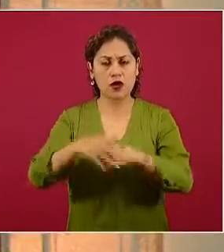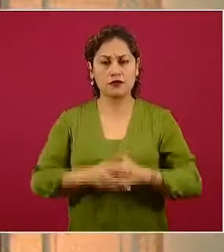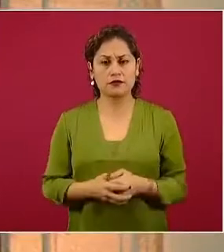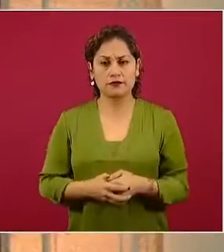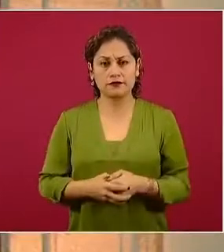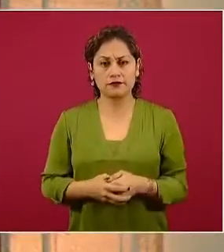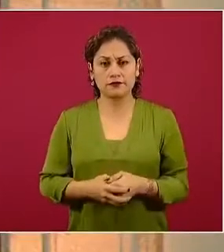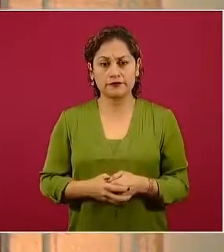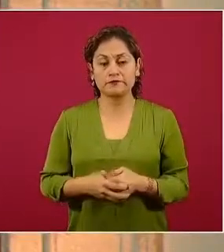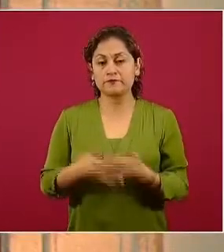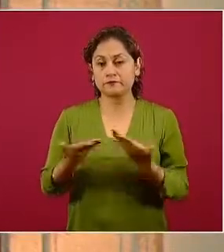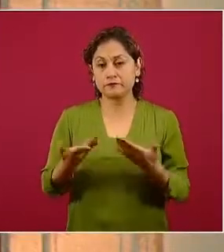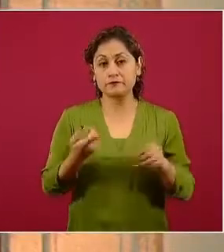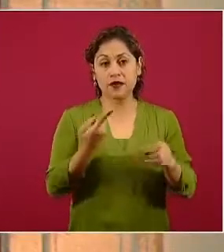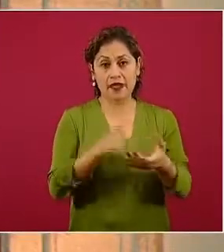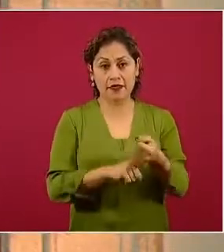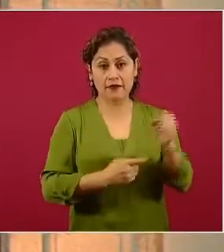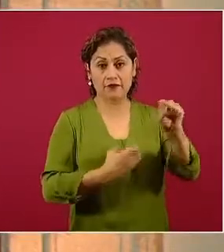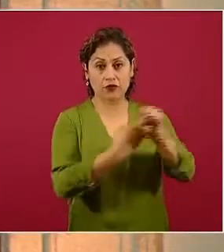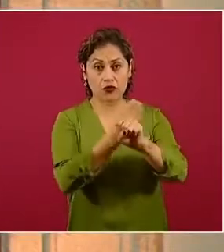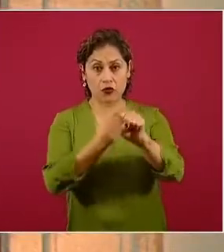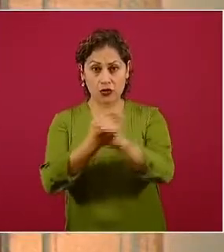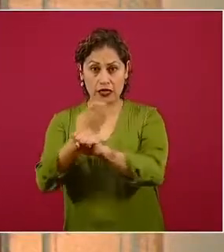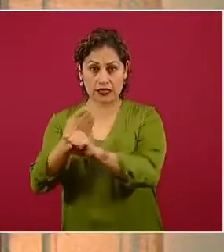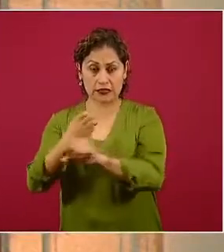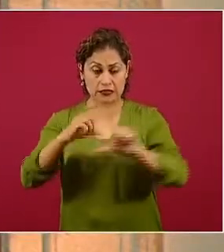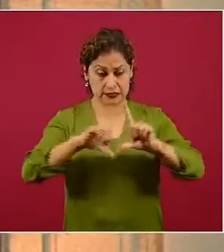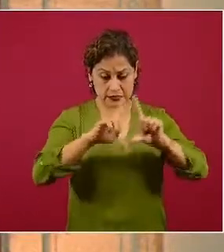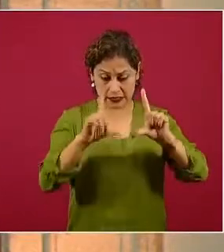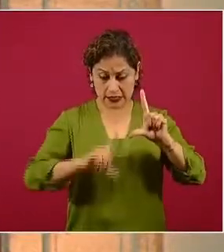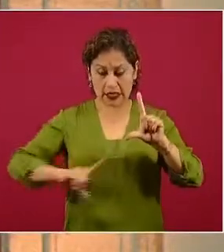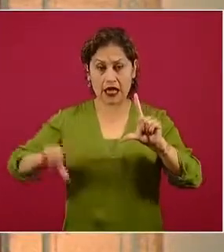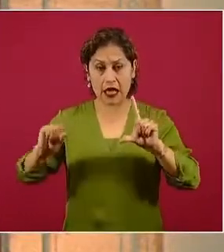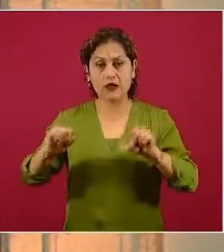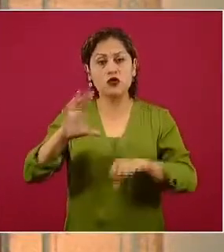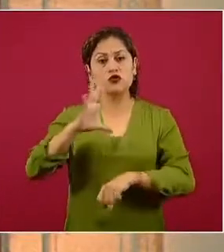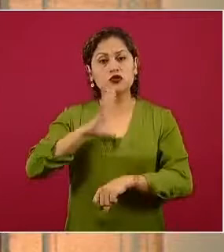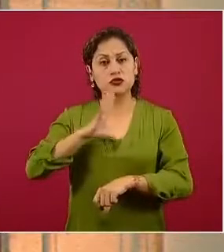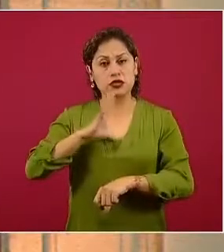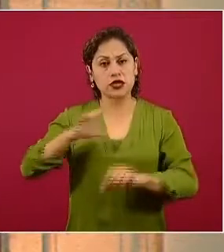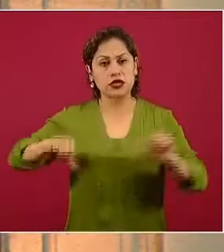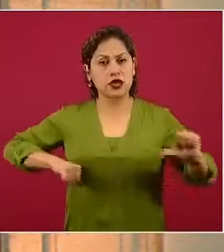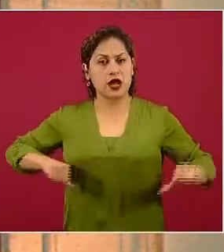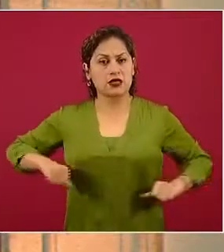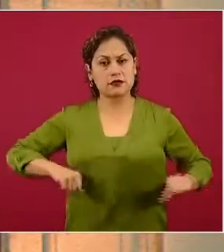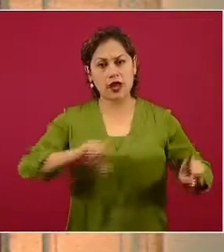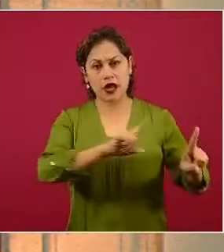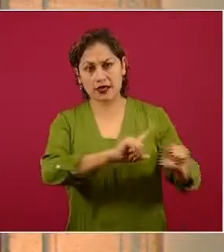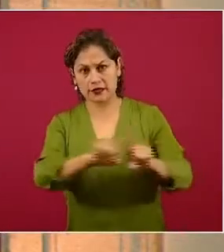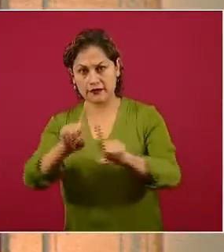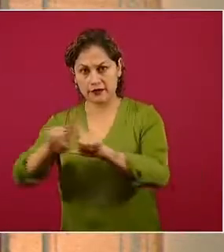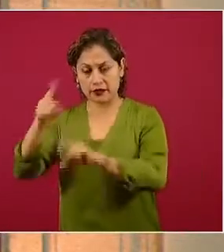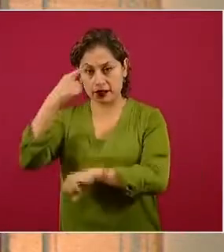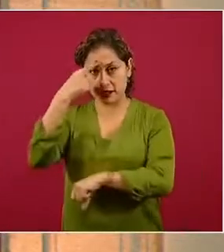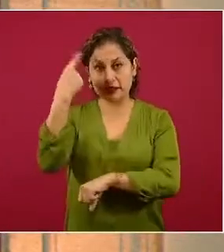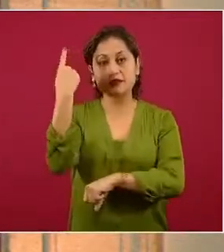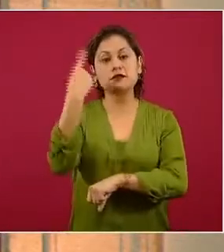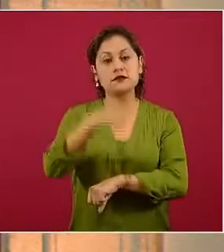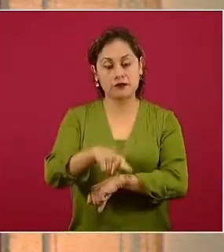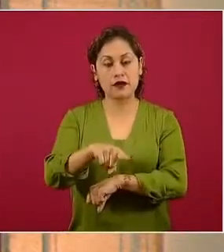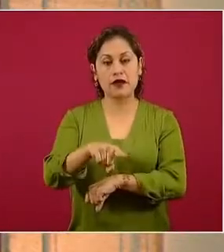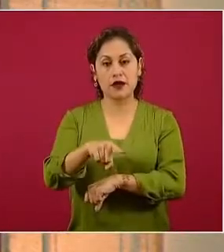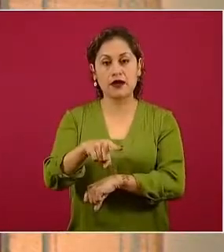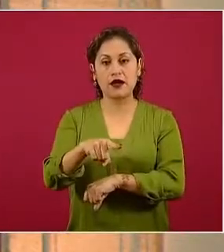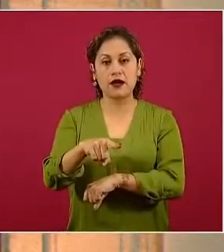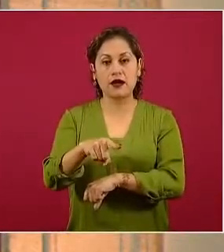que de manera regional, es decir, en cada una de las entidades federativas, se pueden llevarse a cabo para efectos